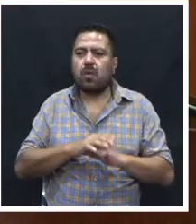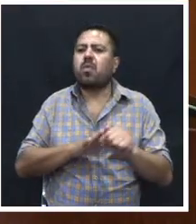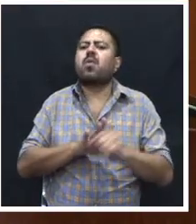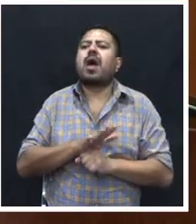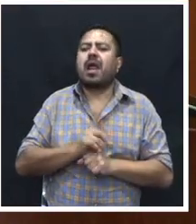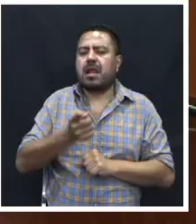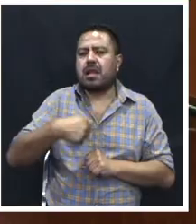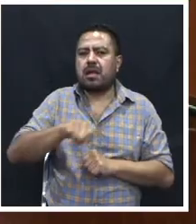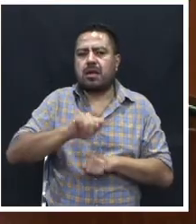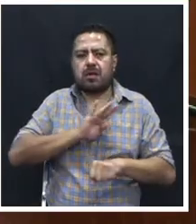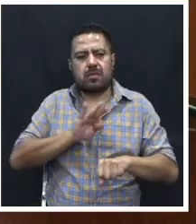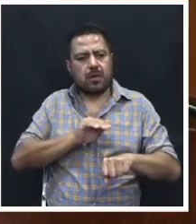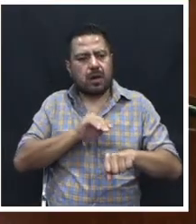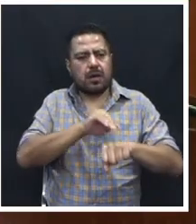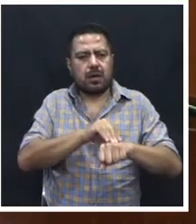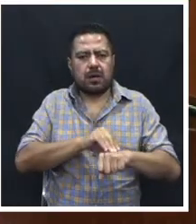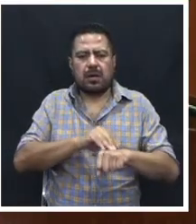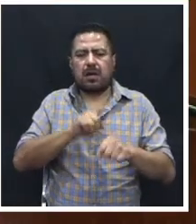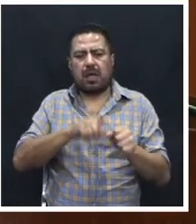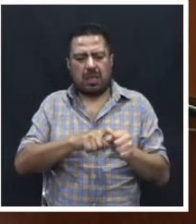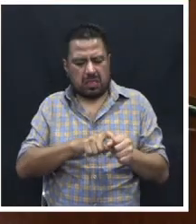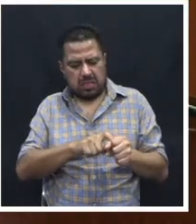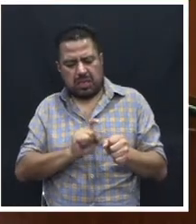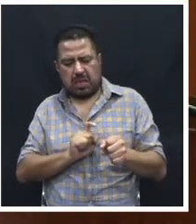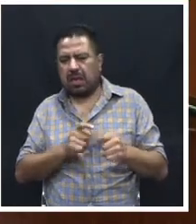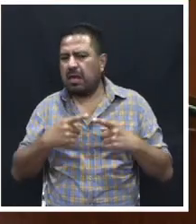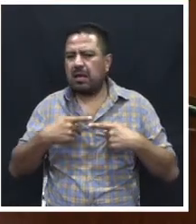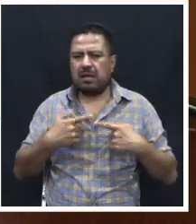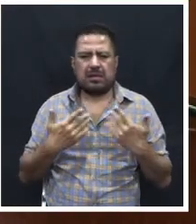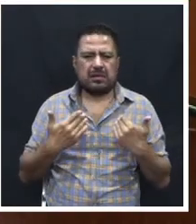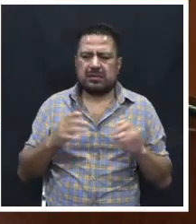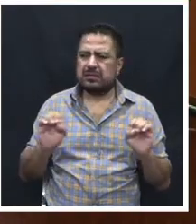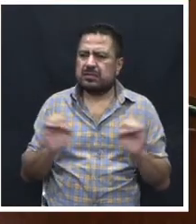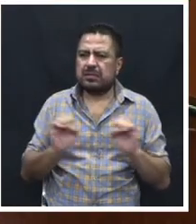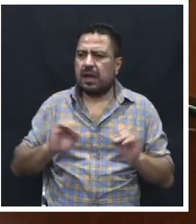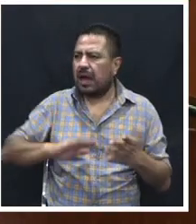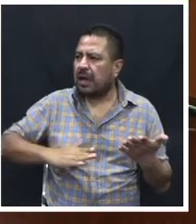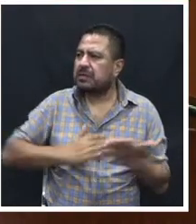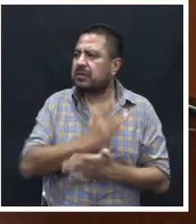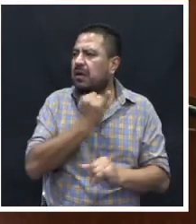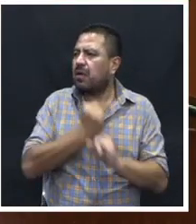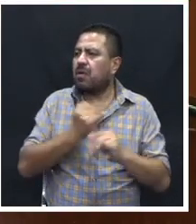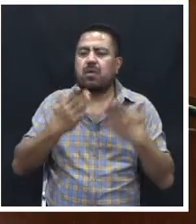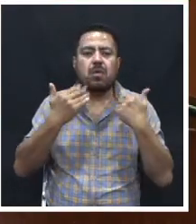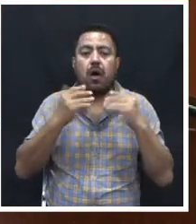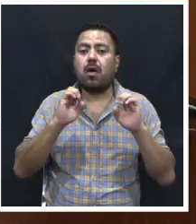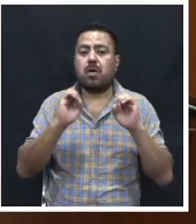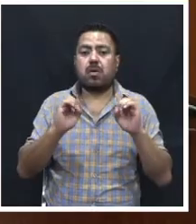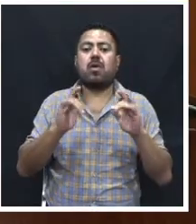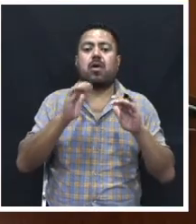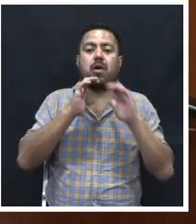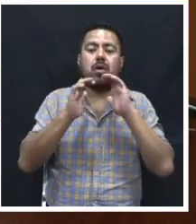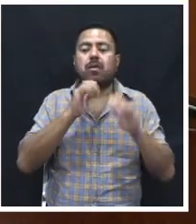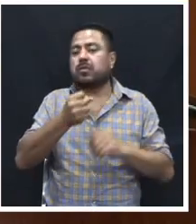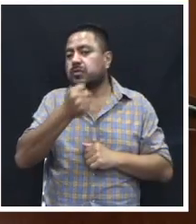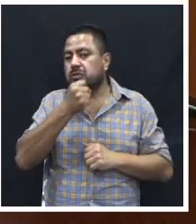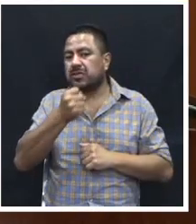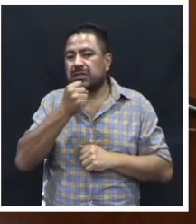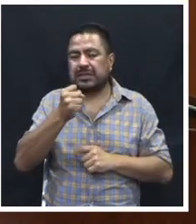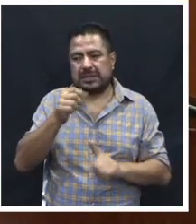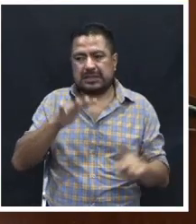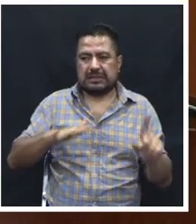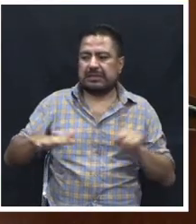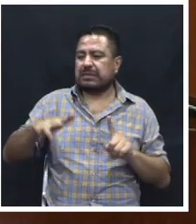podemos emplear para no excluir a las personas que no tienen acceso al Internet o incluso a medios de comunicación